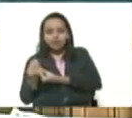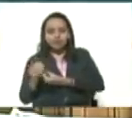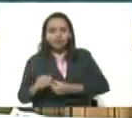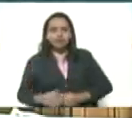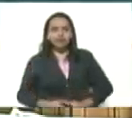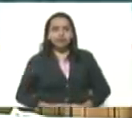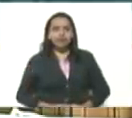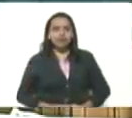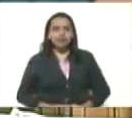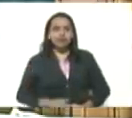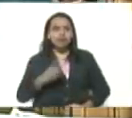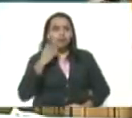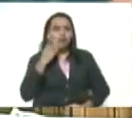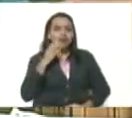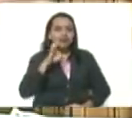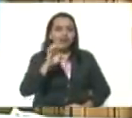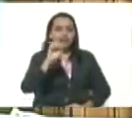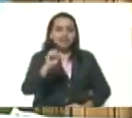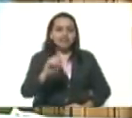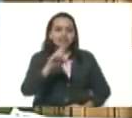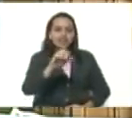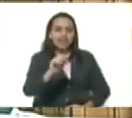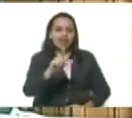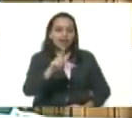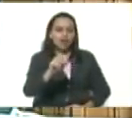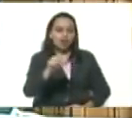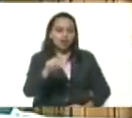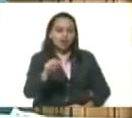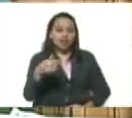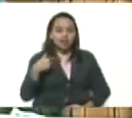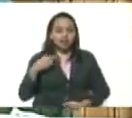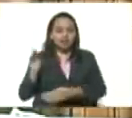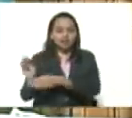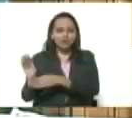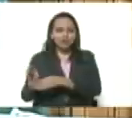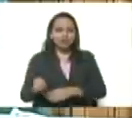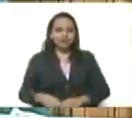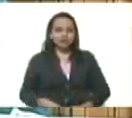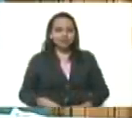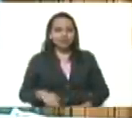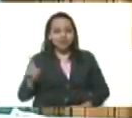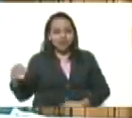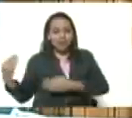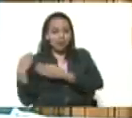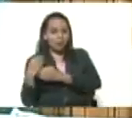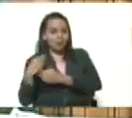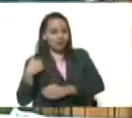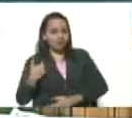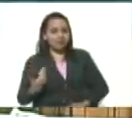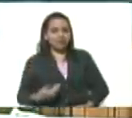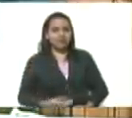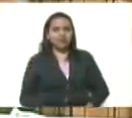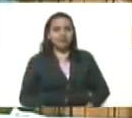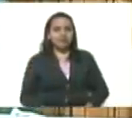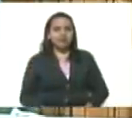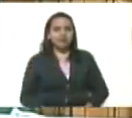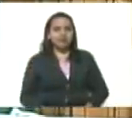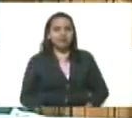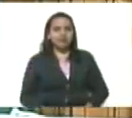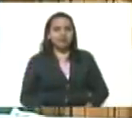Escalona, que es mi ayudante. Yo me cuido y él me cuida. De